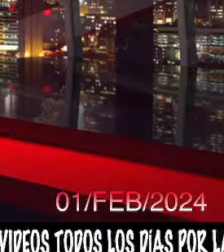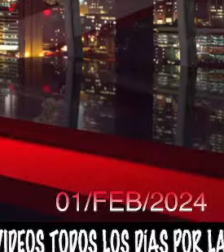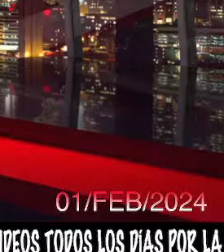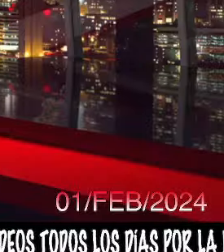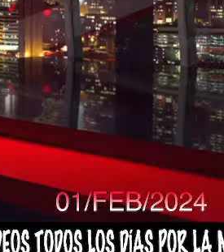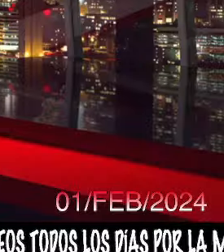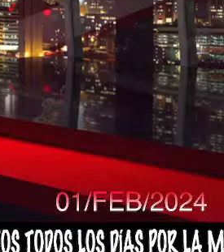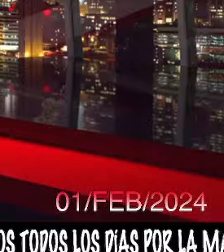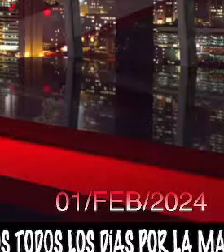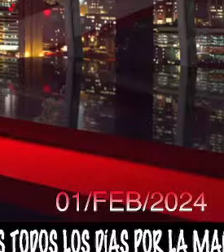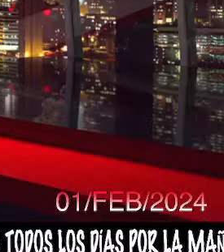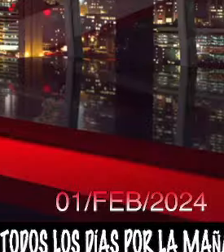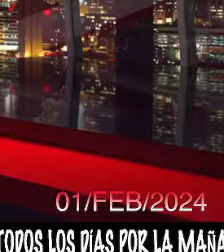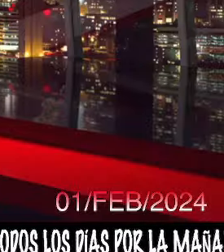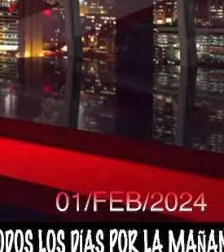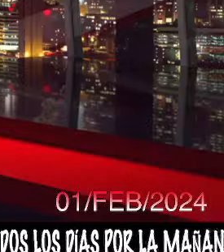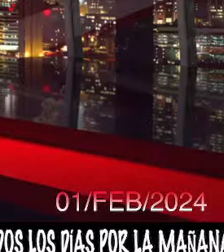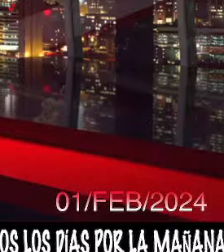intervención del punto 3.